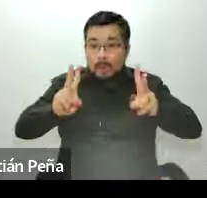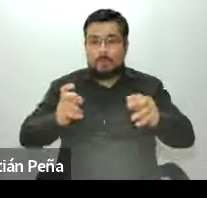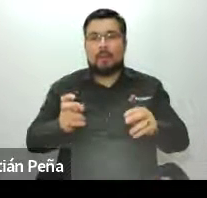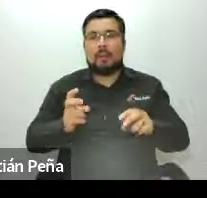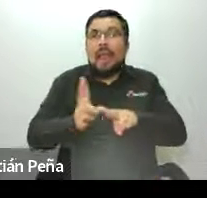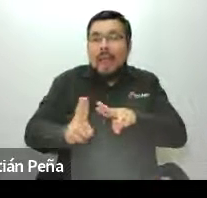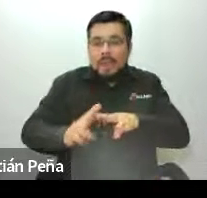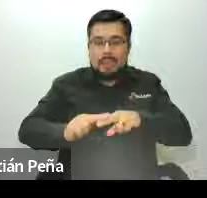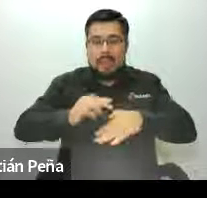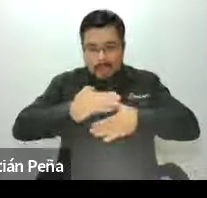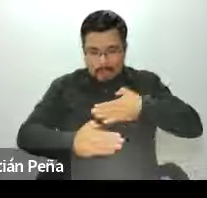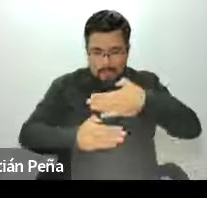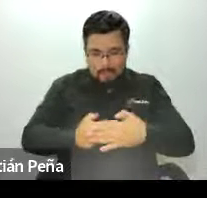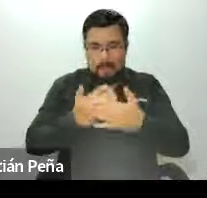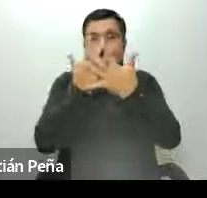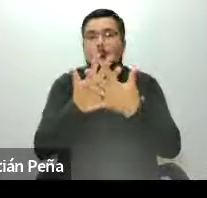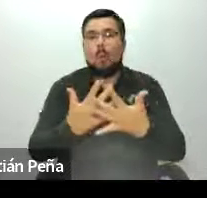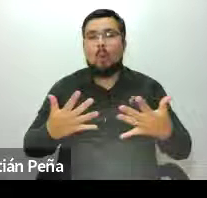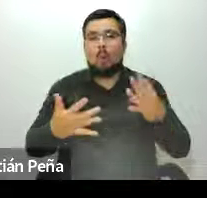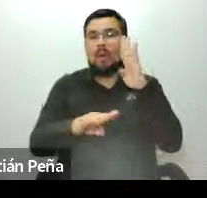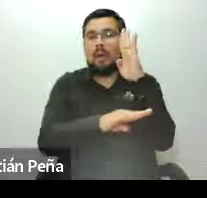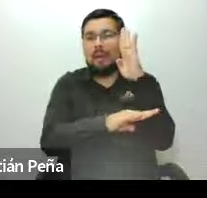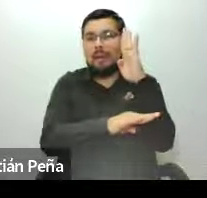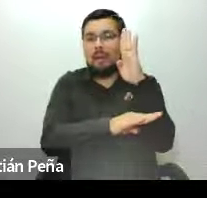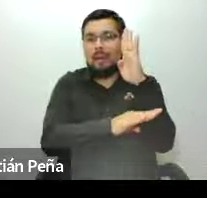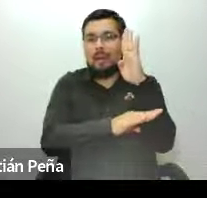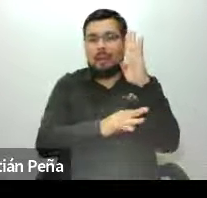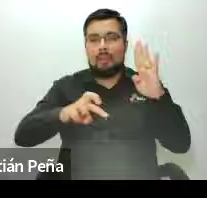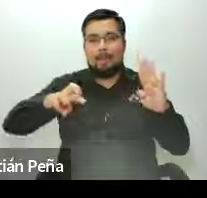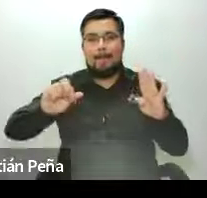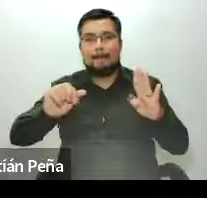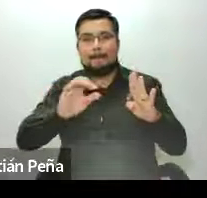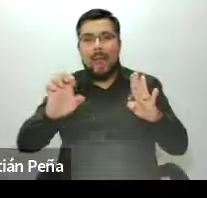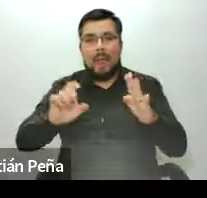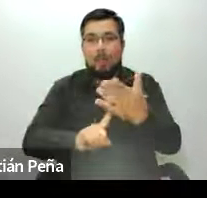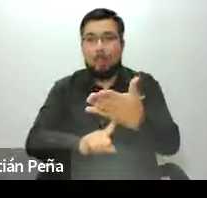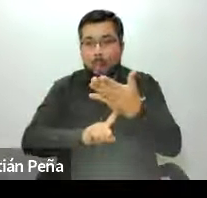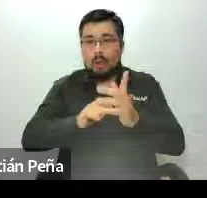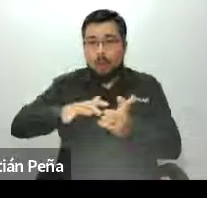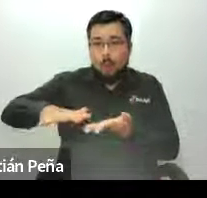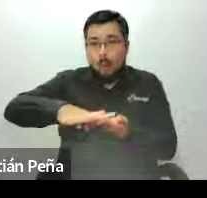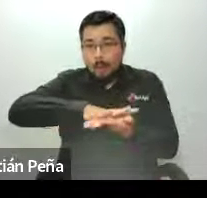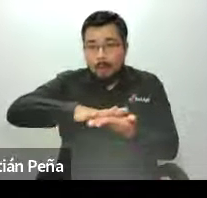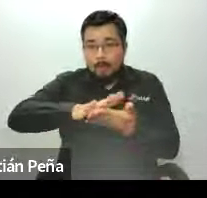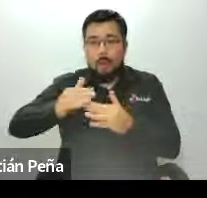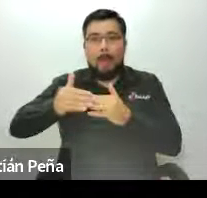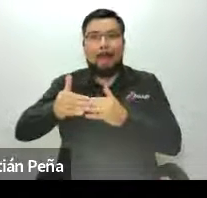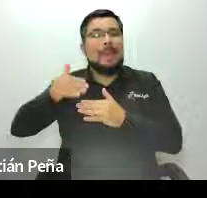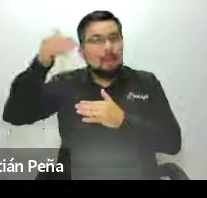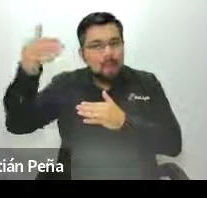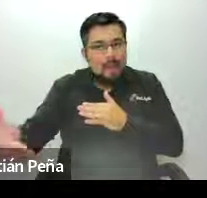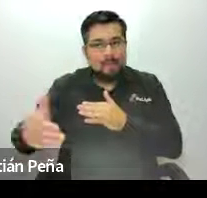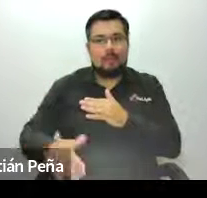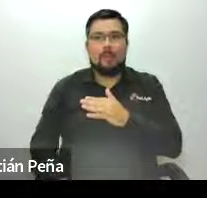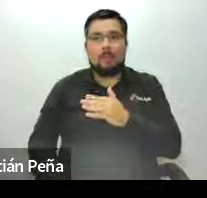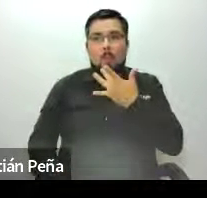distintas instituciones para ir más allá de lo que las PAE muestra como, no como un ejemplo, porque son la priorización misma de primero a sexto en